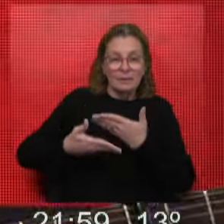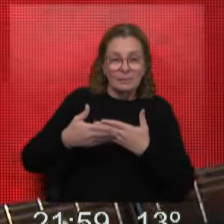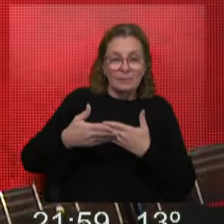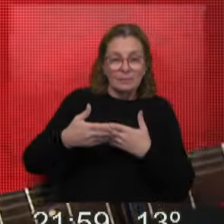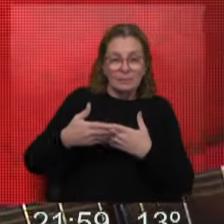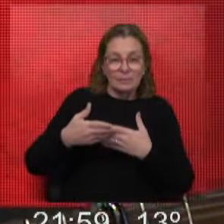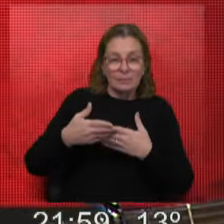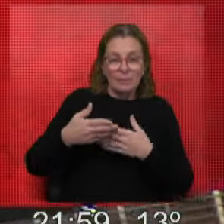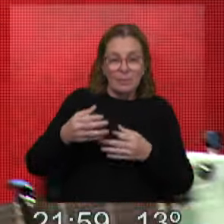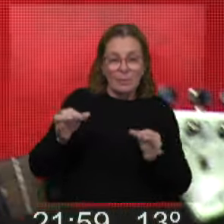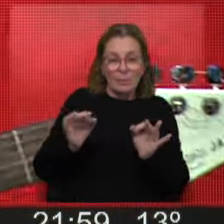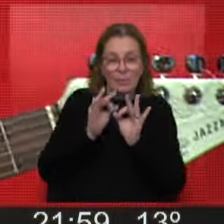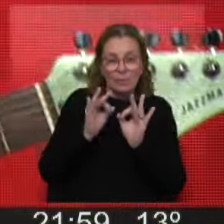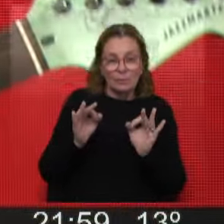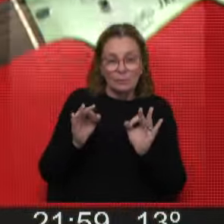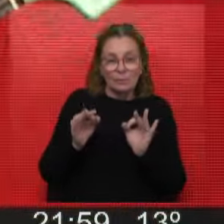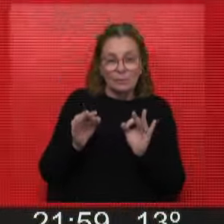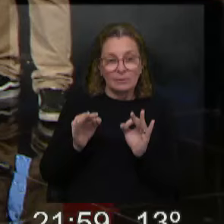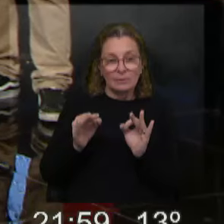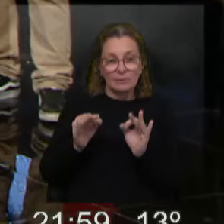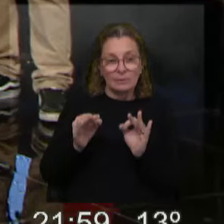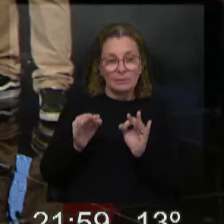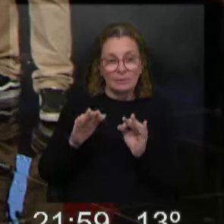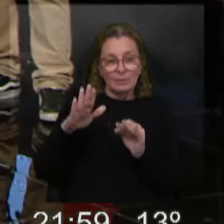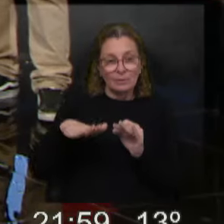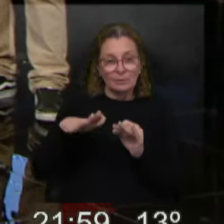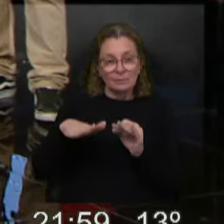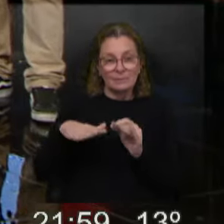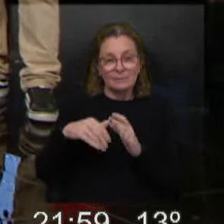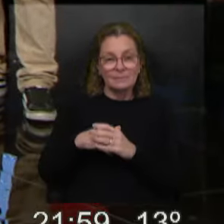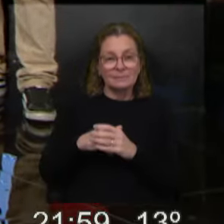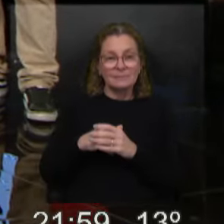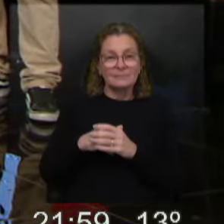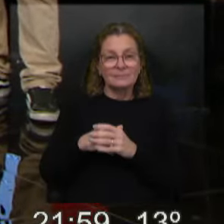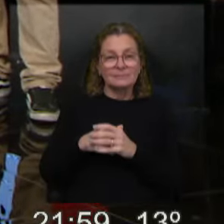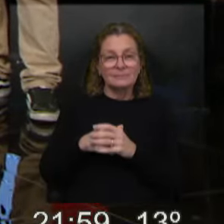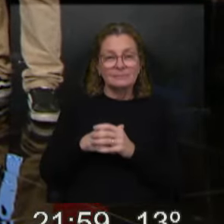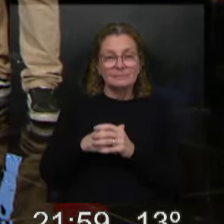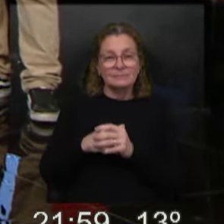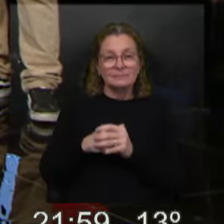bandas también. Él es Michi, es nuestro, ¿no? Michi. Facu. ¿Cómo era?